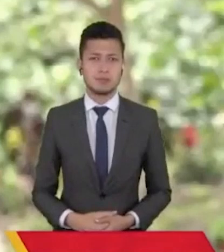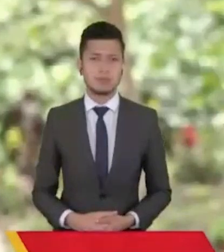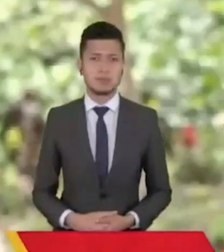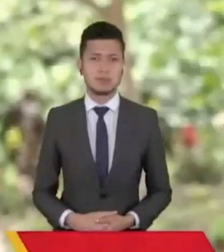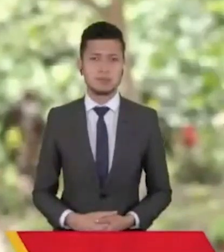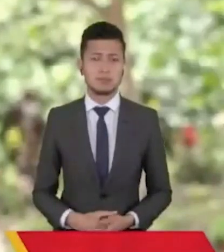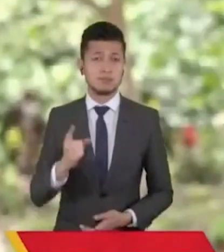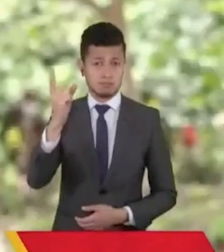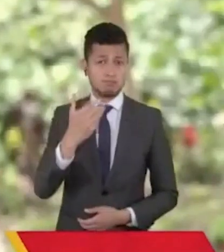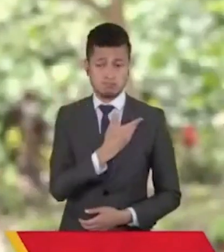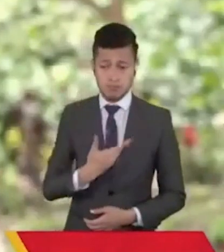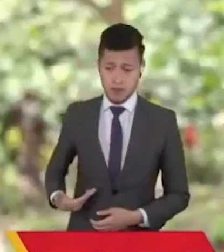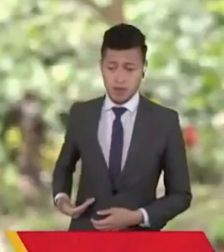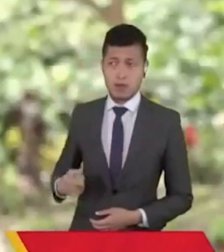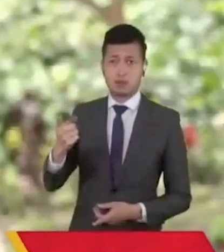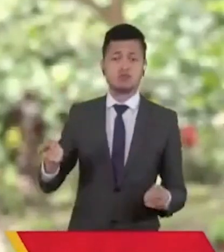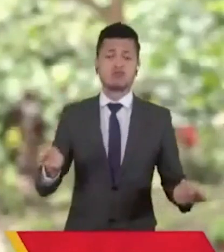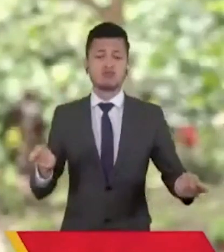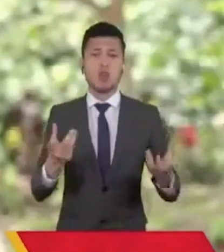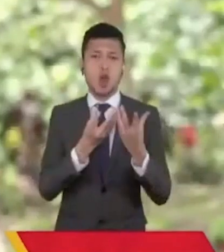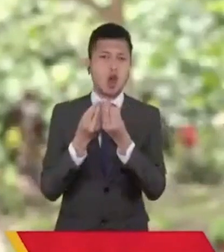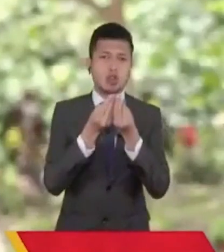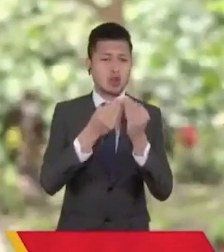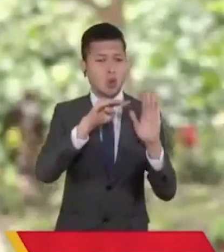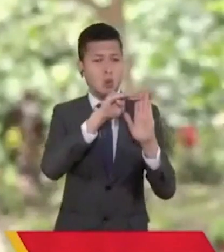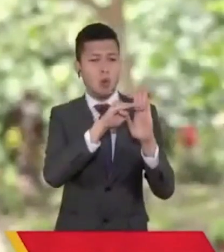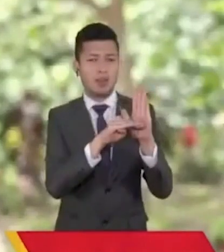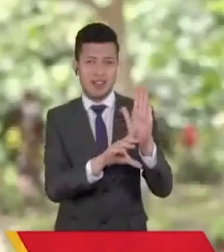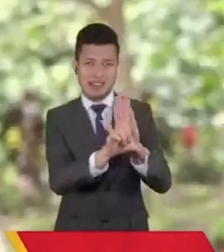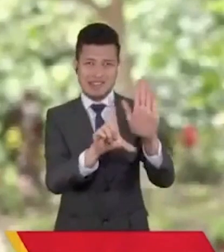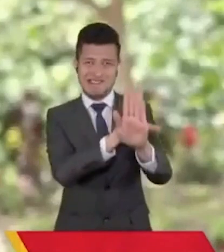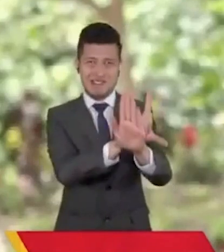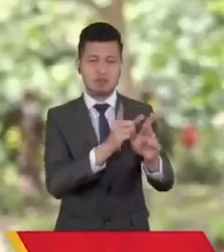Usted preside el Consejo de Política Criminal,